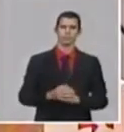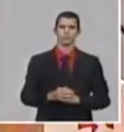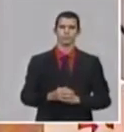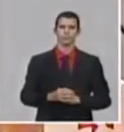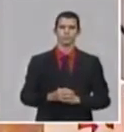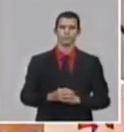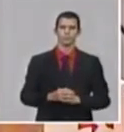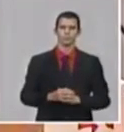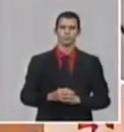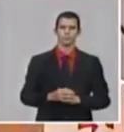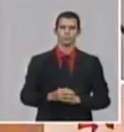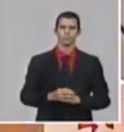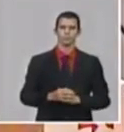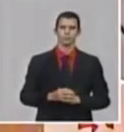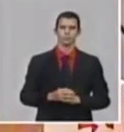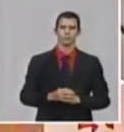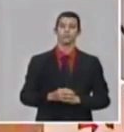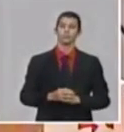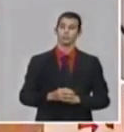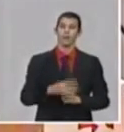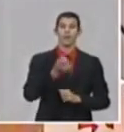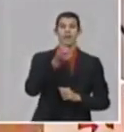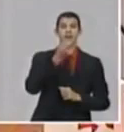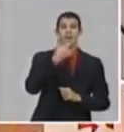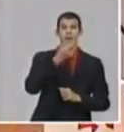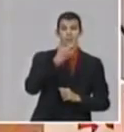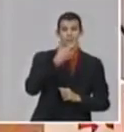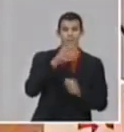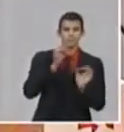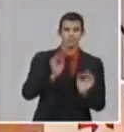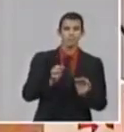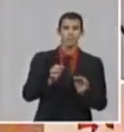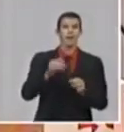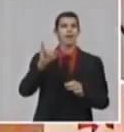la mezcla del interferón alfa más gamma. Se está evaluando ahí,